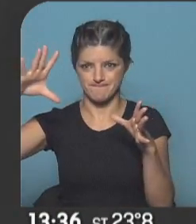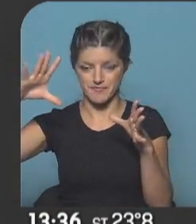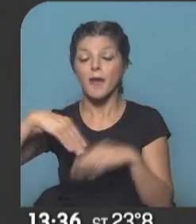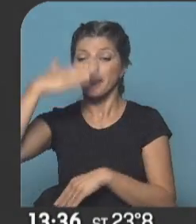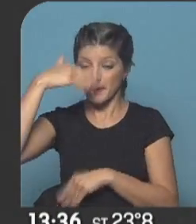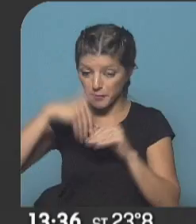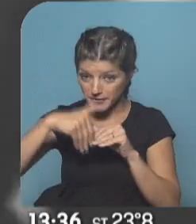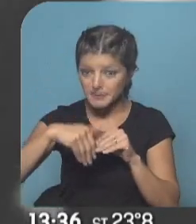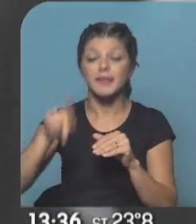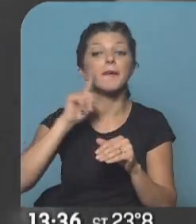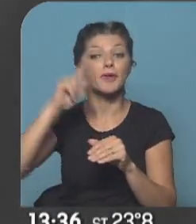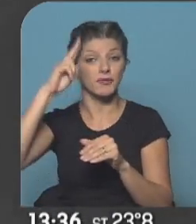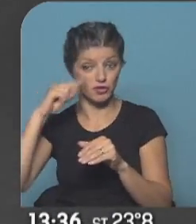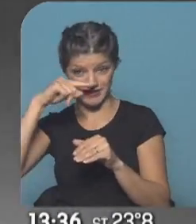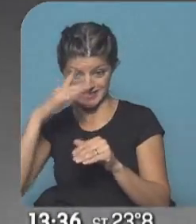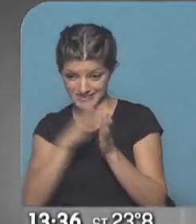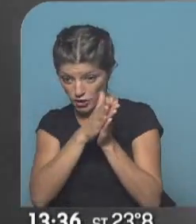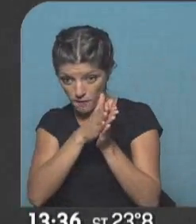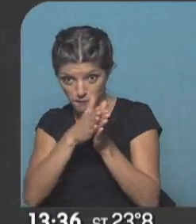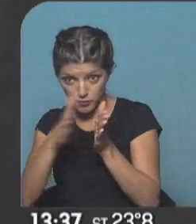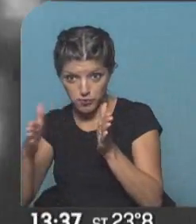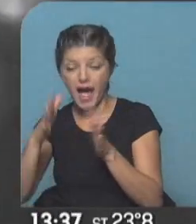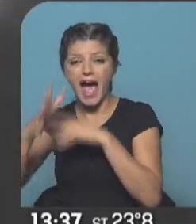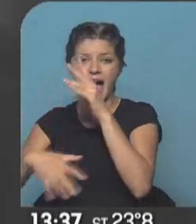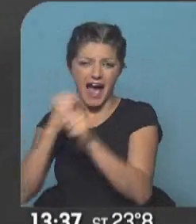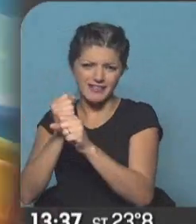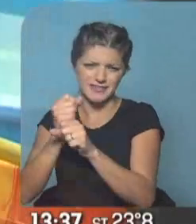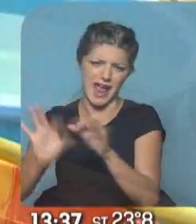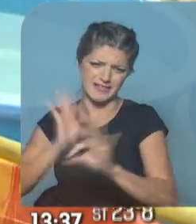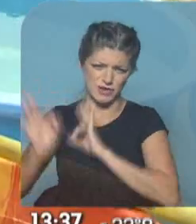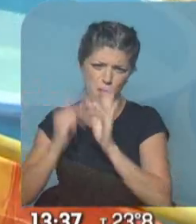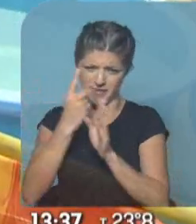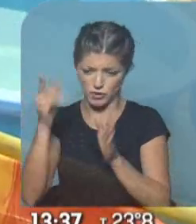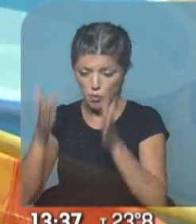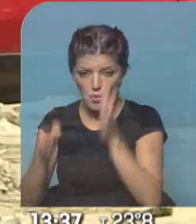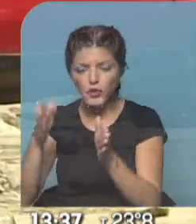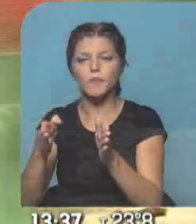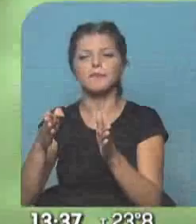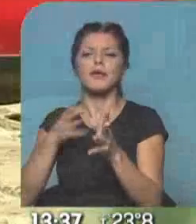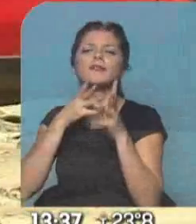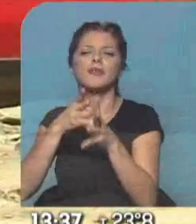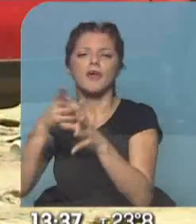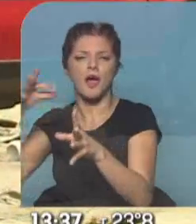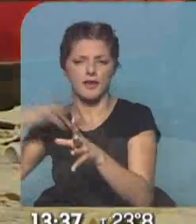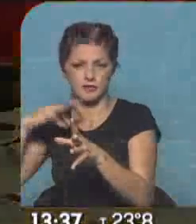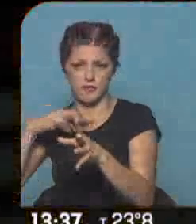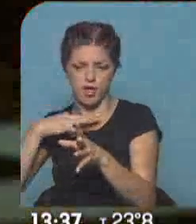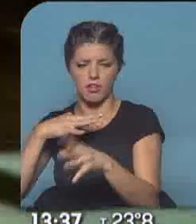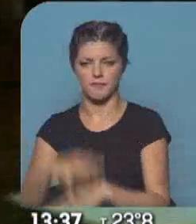luego, desde 1975 y hasta bien entrado el siglo XXI, en una larga guerra civil